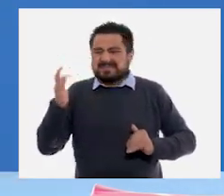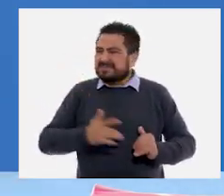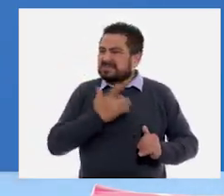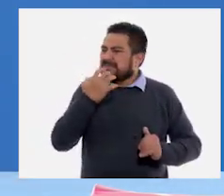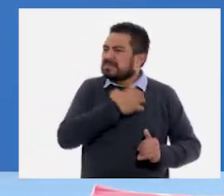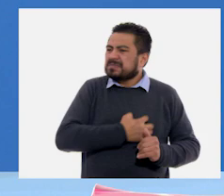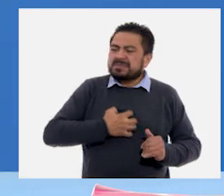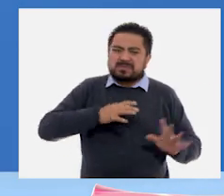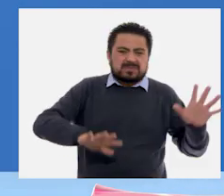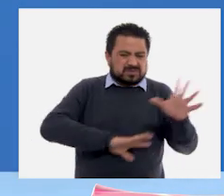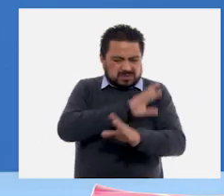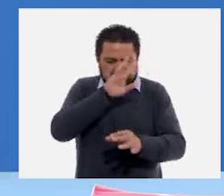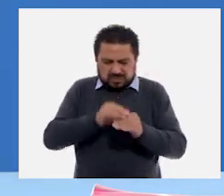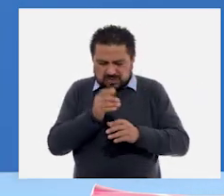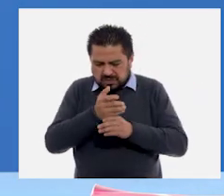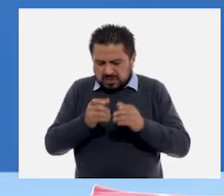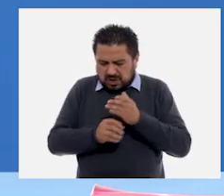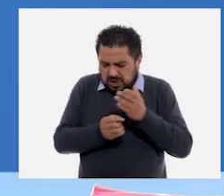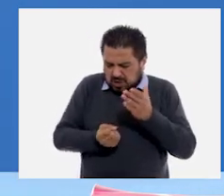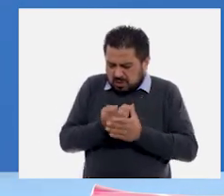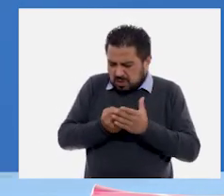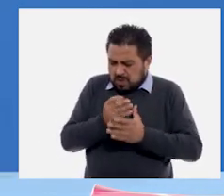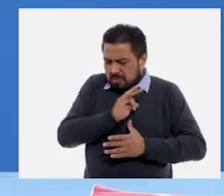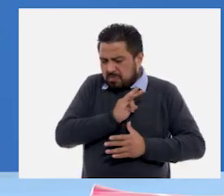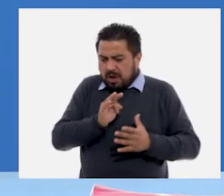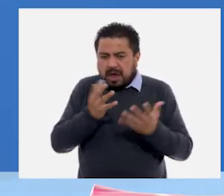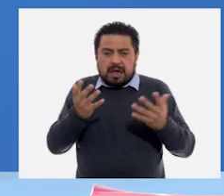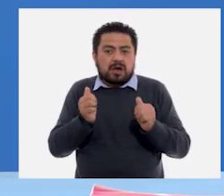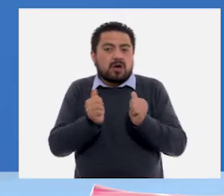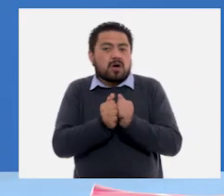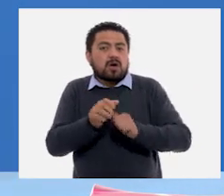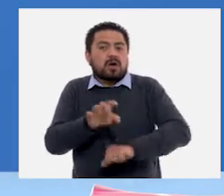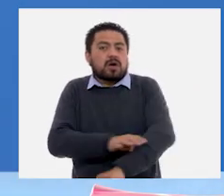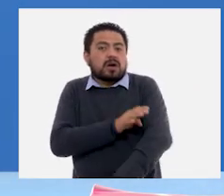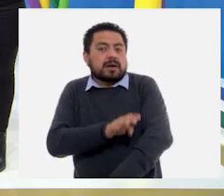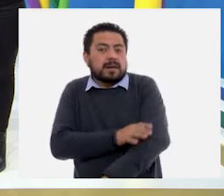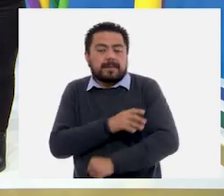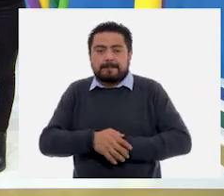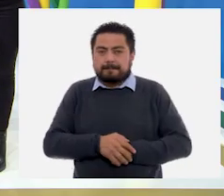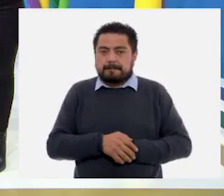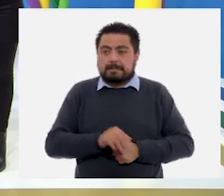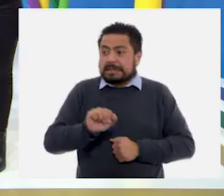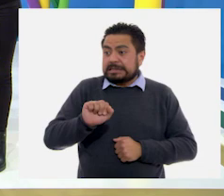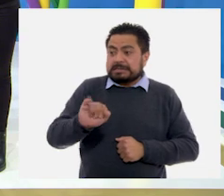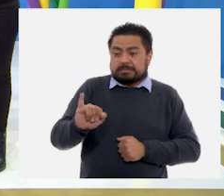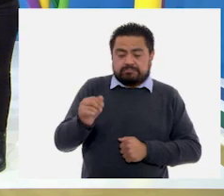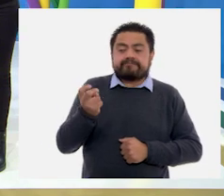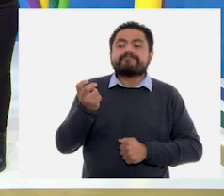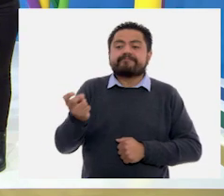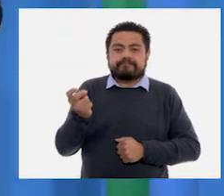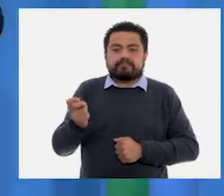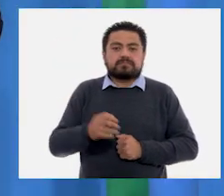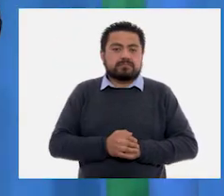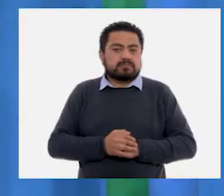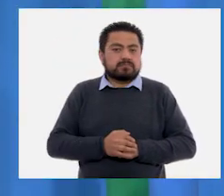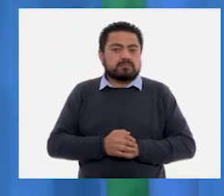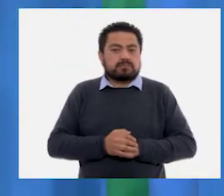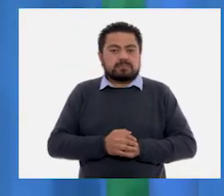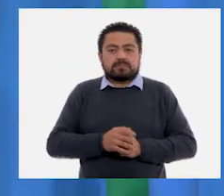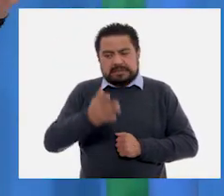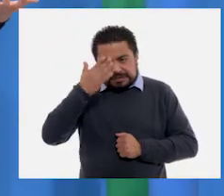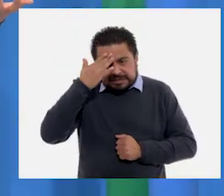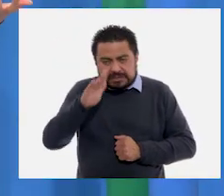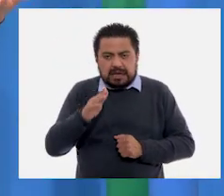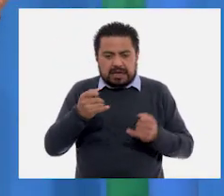contento de todas las cosas nuevas que se podían hacer con la electricidad. Seguro que sí, Ton. En efecto, sabemos